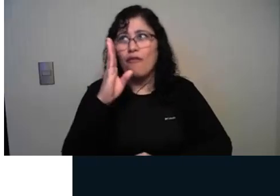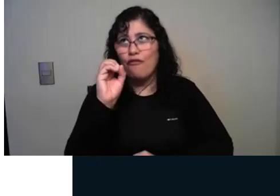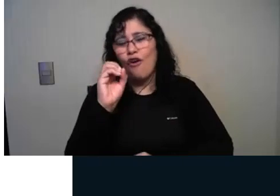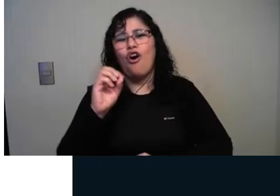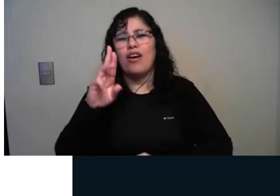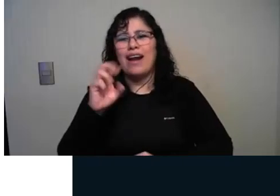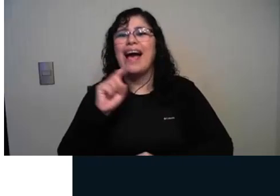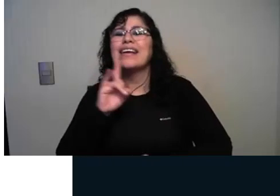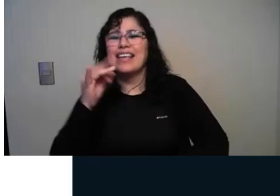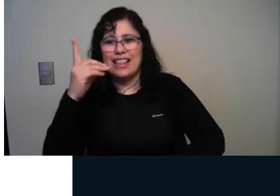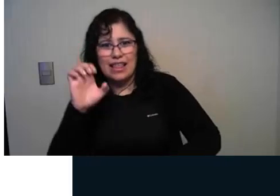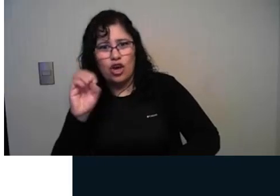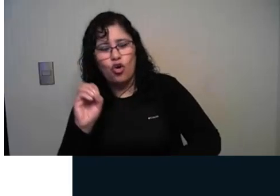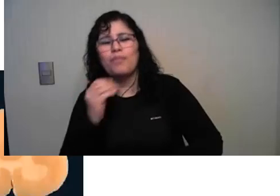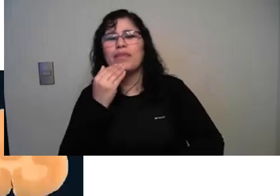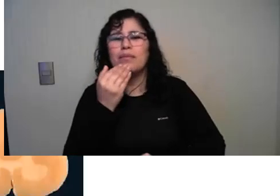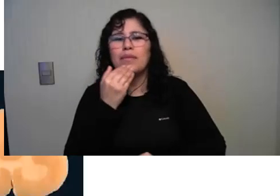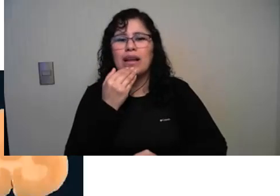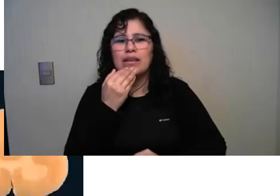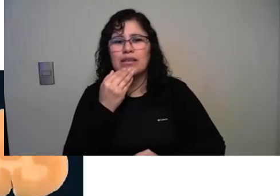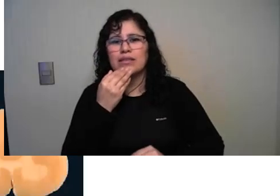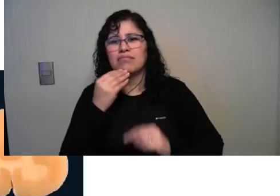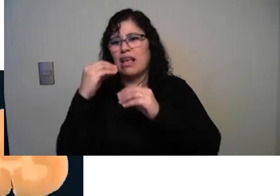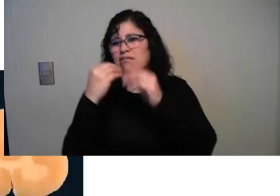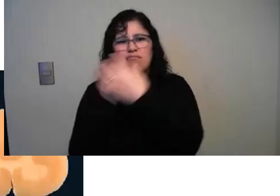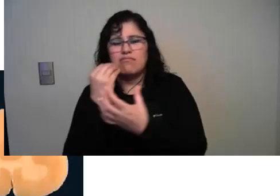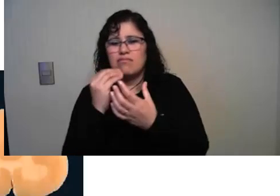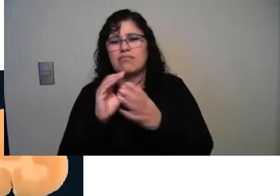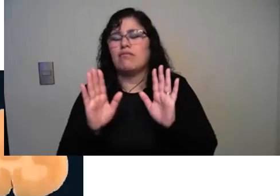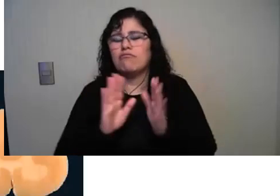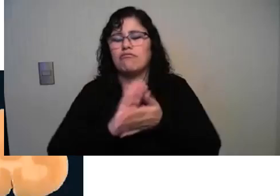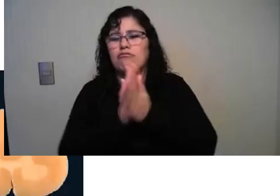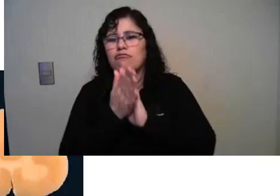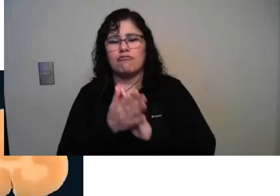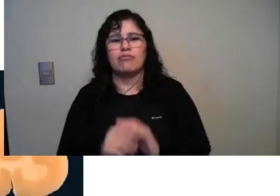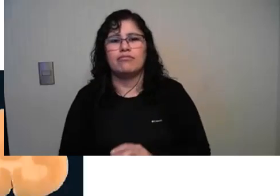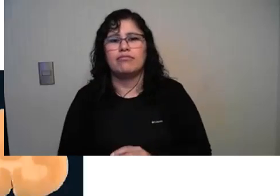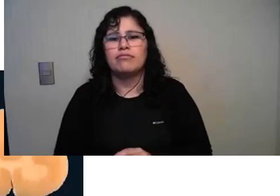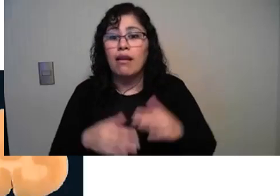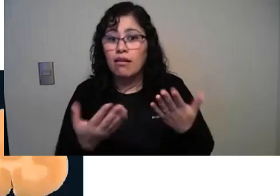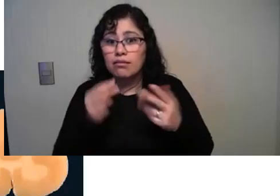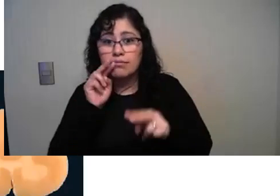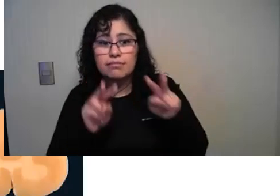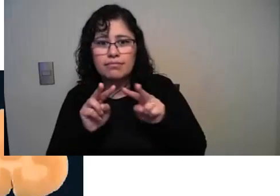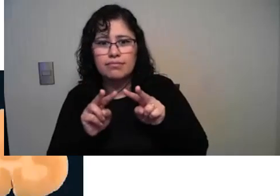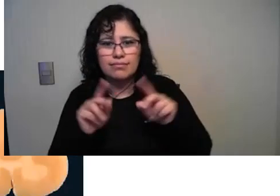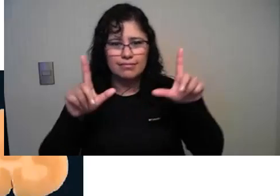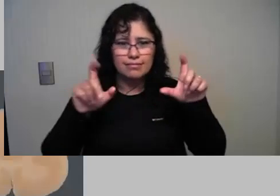los hemisferios cerebrales. Si miramos la imagen